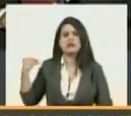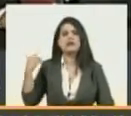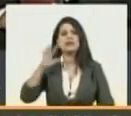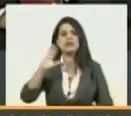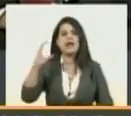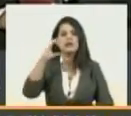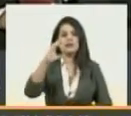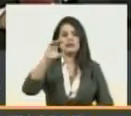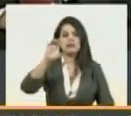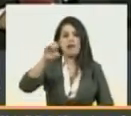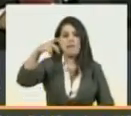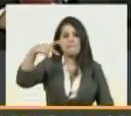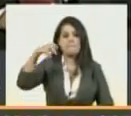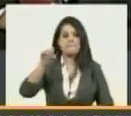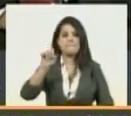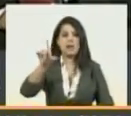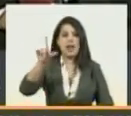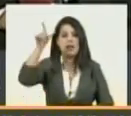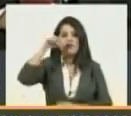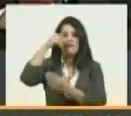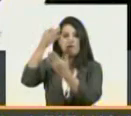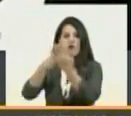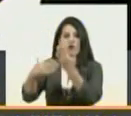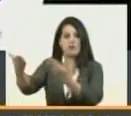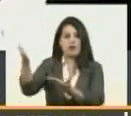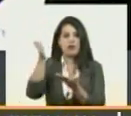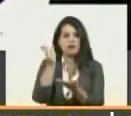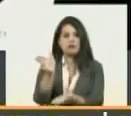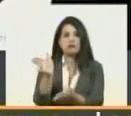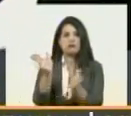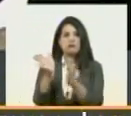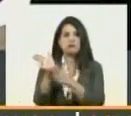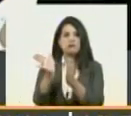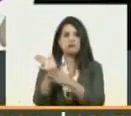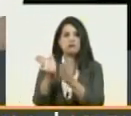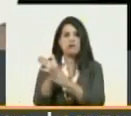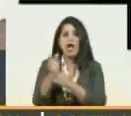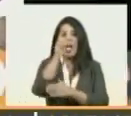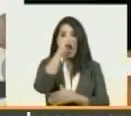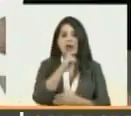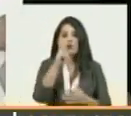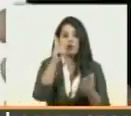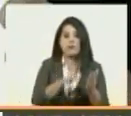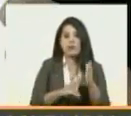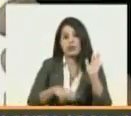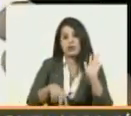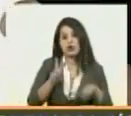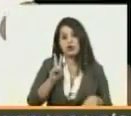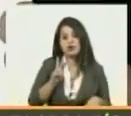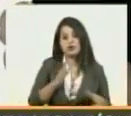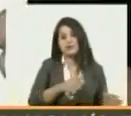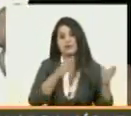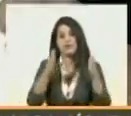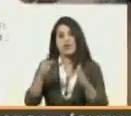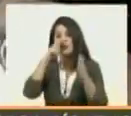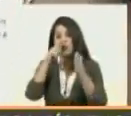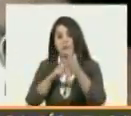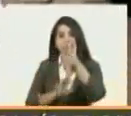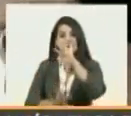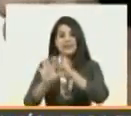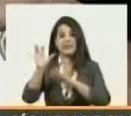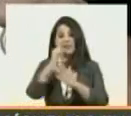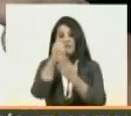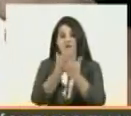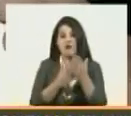CEPAL, y nosotros podemos decir con orgullo que entre el año 2012 y el año 2015, en el informe